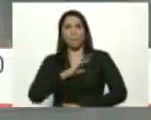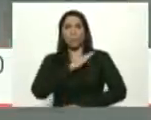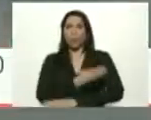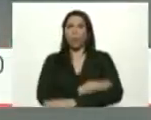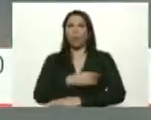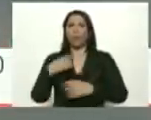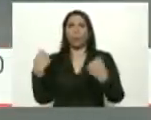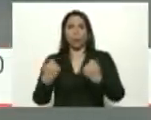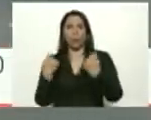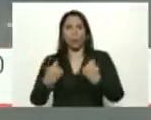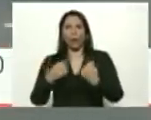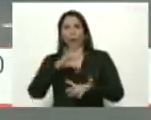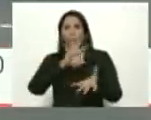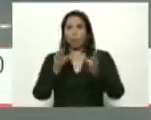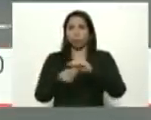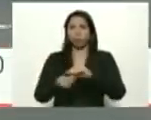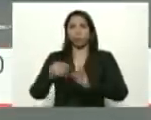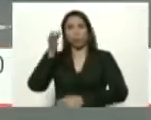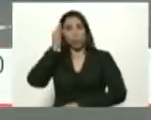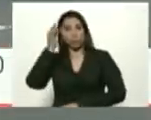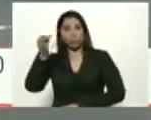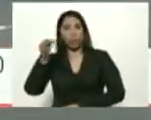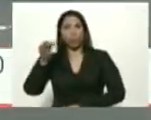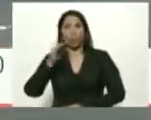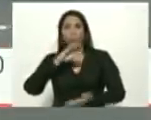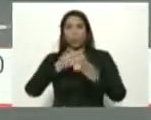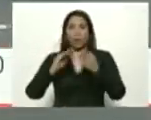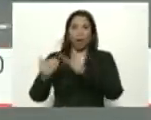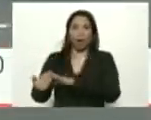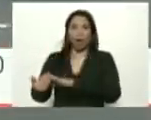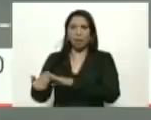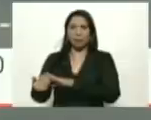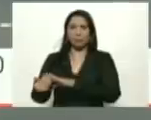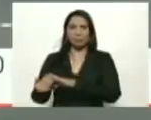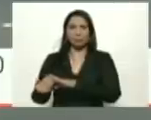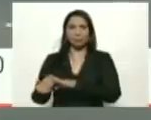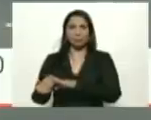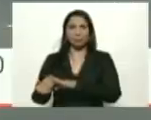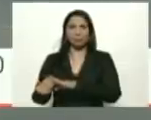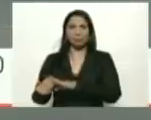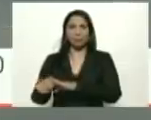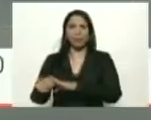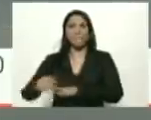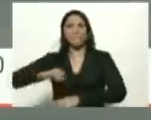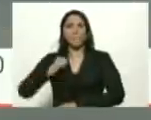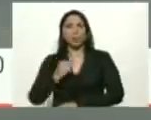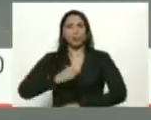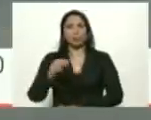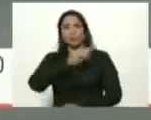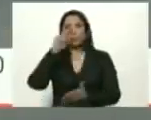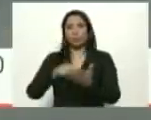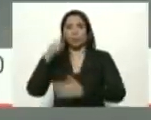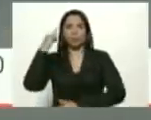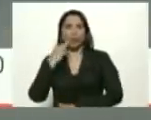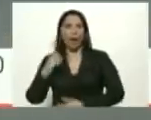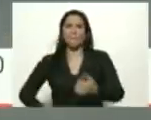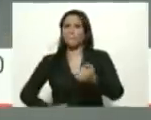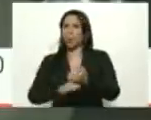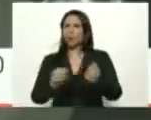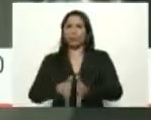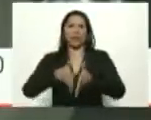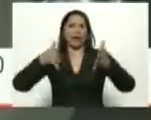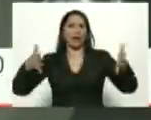CLAP, de la Fuerza Armada Nacional Bolivariana, de la Policía Nacional Bolivariana, un apoyo tremendo de la